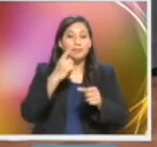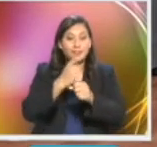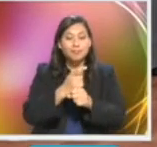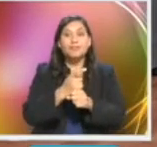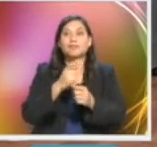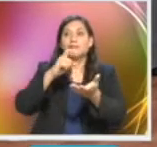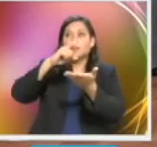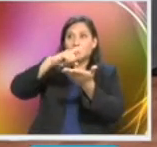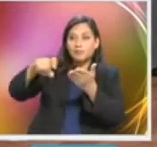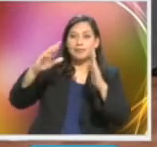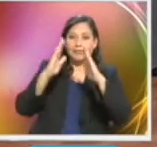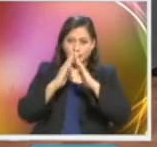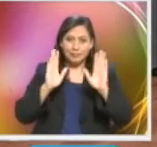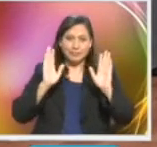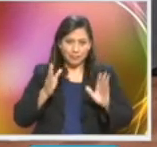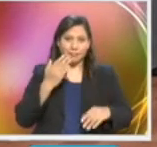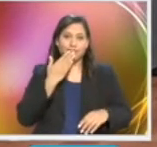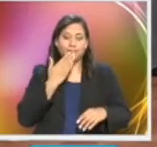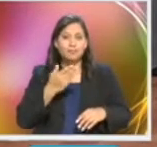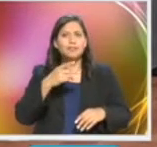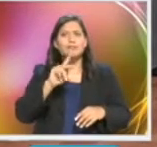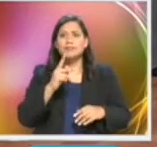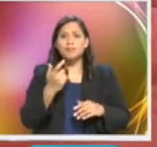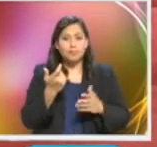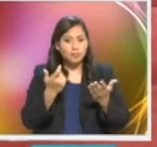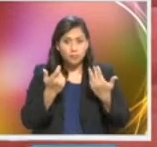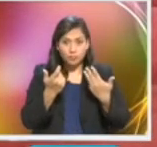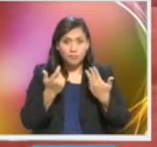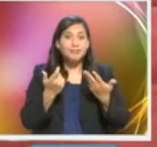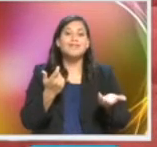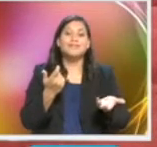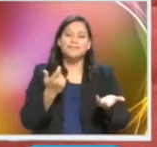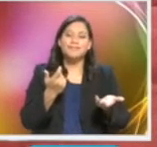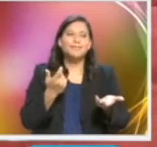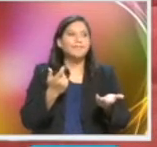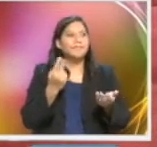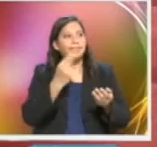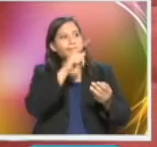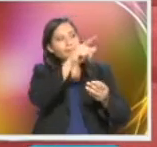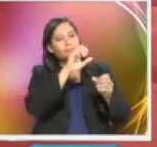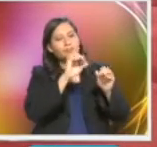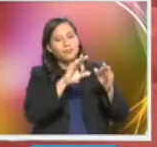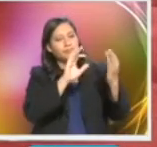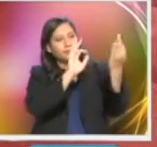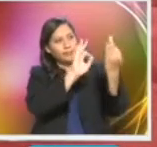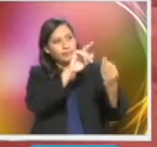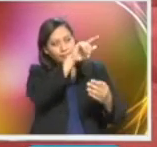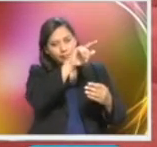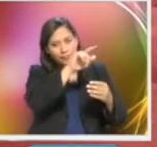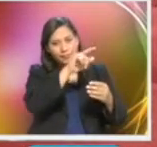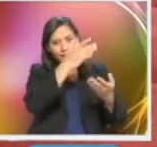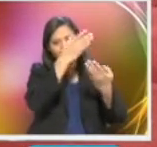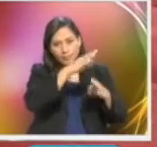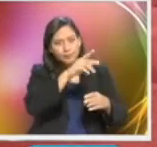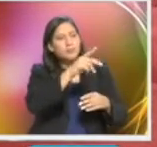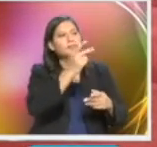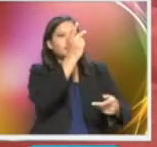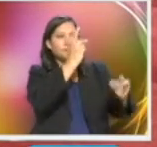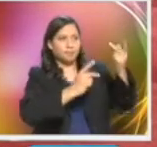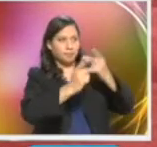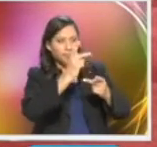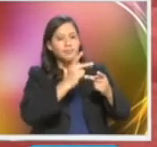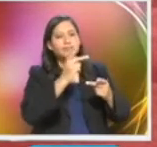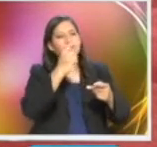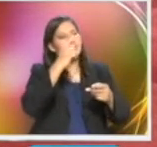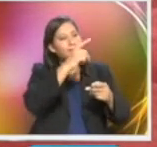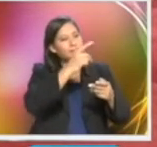el dinero que tienes y qué bueno que lo tengas. Claro. Pero si no lo tienes, entonces tienes que acudir a una institución financiera a que te financie